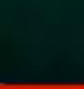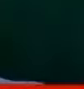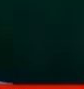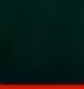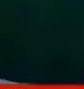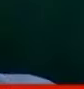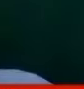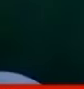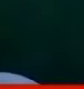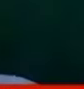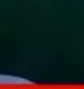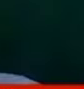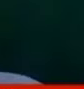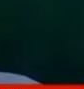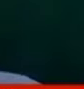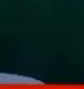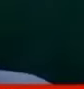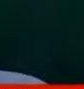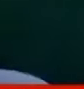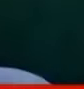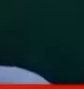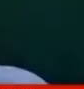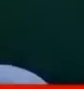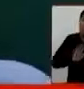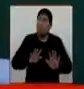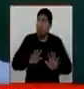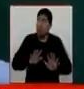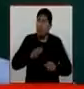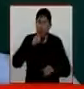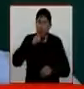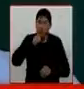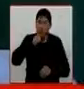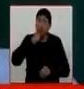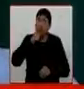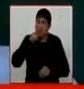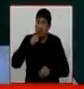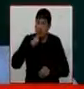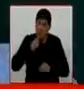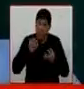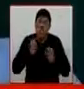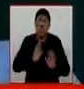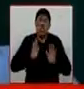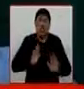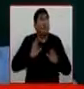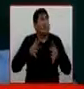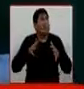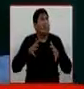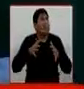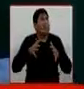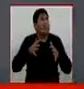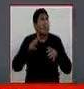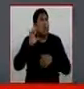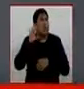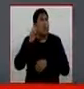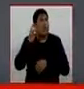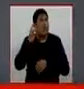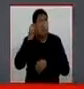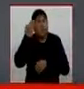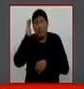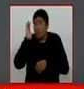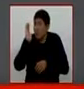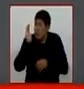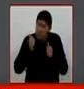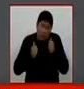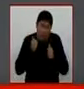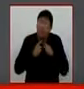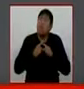veo que el chico la quiere botar allá por la ventana, a la chica, ¿ya? Aproximadamente creo que es el octavo piso, no puedo decir bien